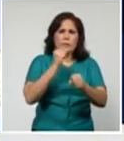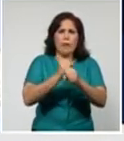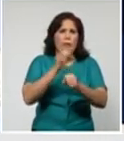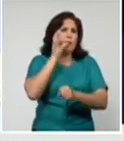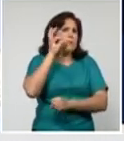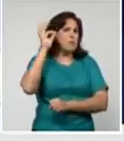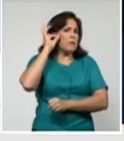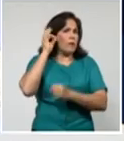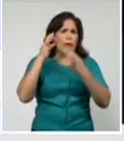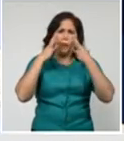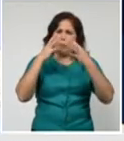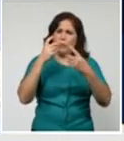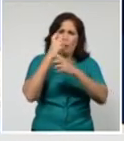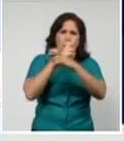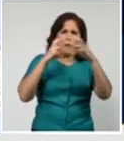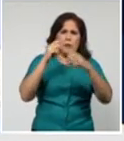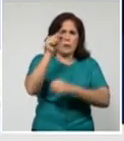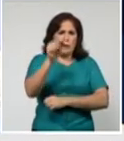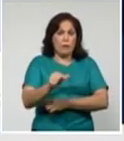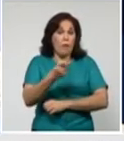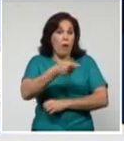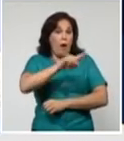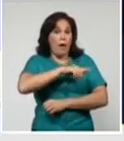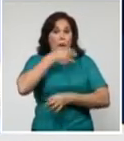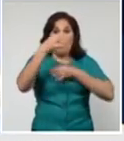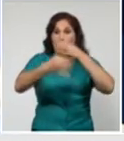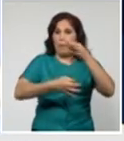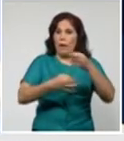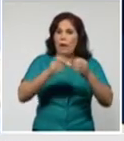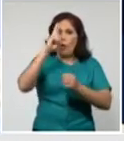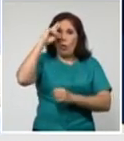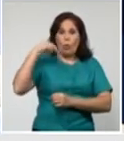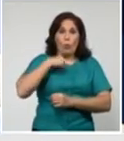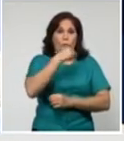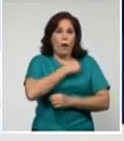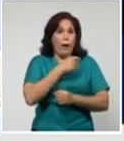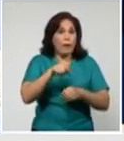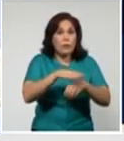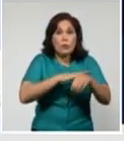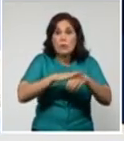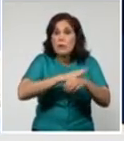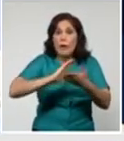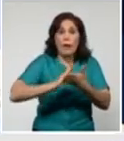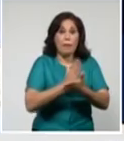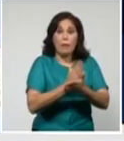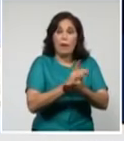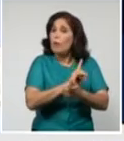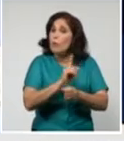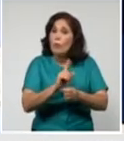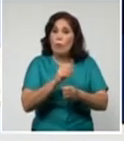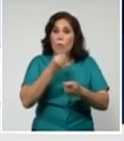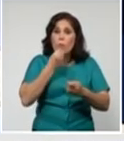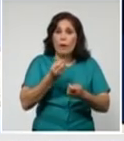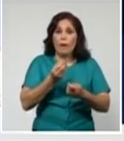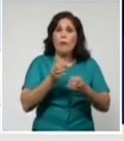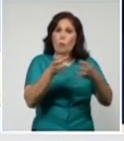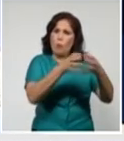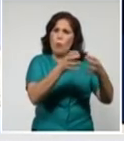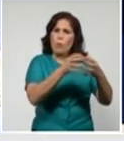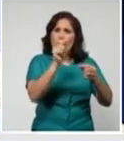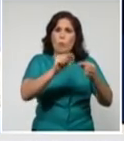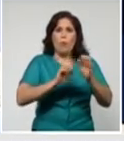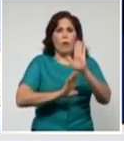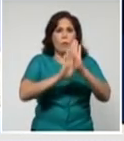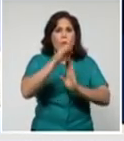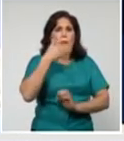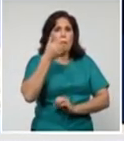más. Ayer nos decía, Durán, deja claro que esto no tiene cura. O sea, esto es verdad que un grupo de casos evoluciona bien, pero